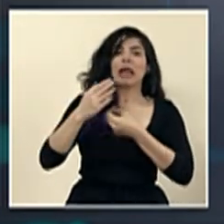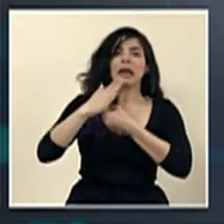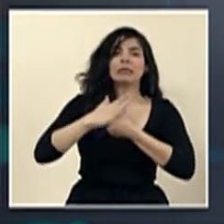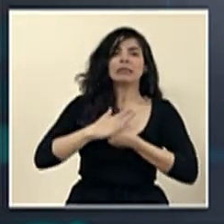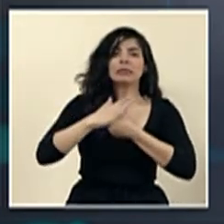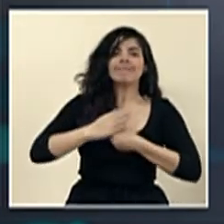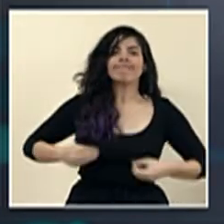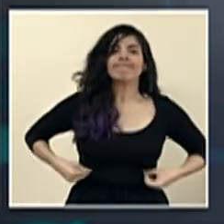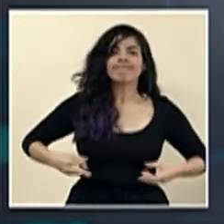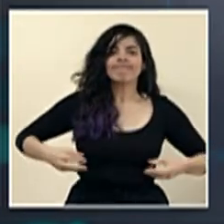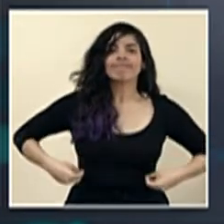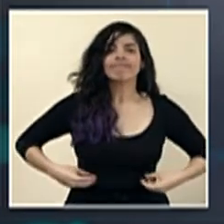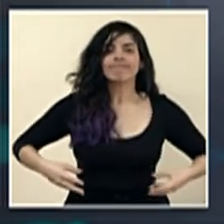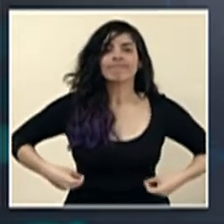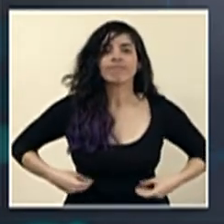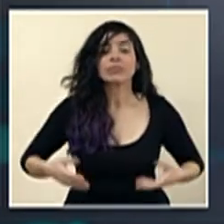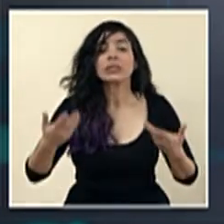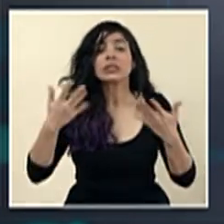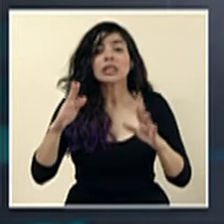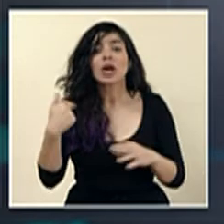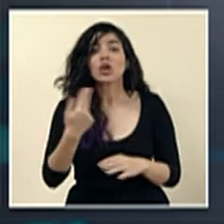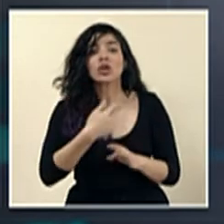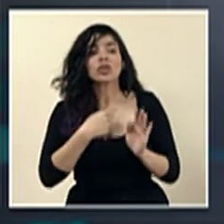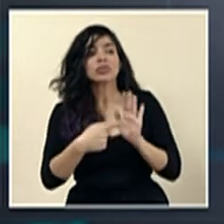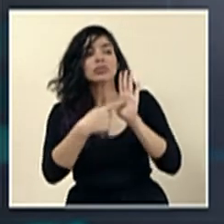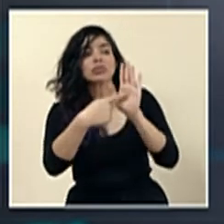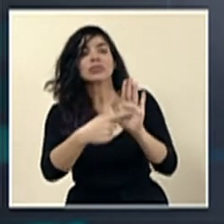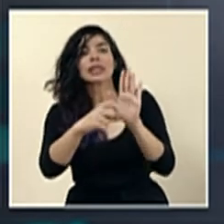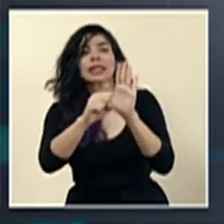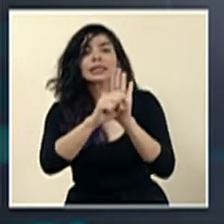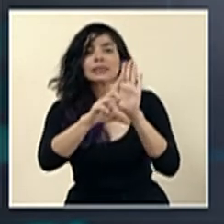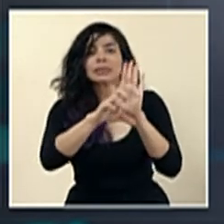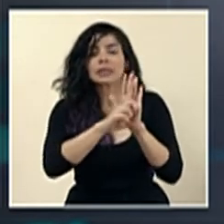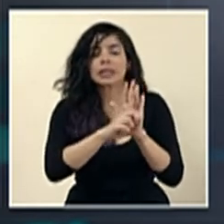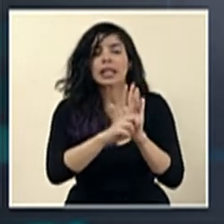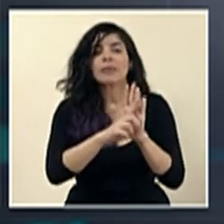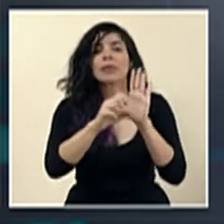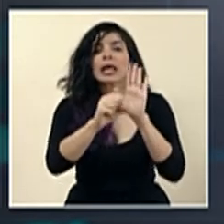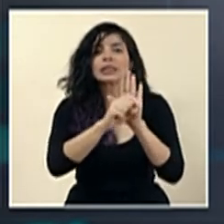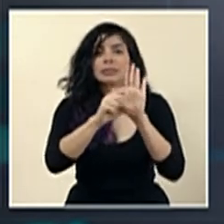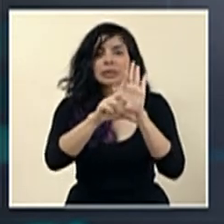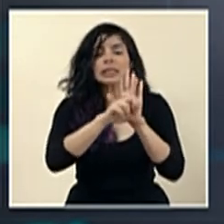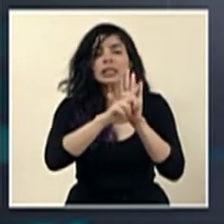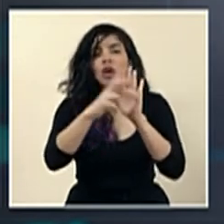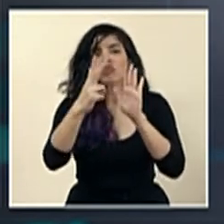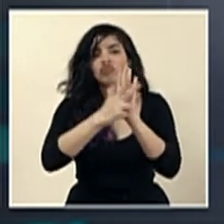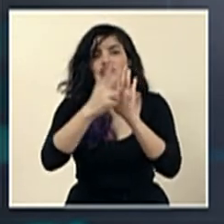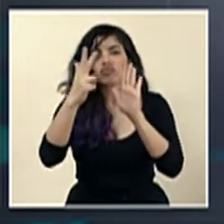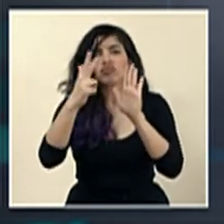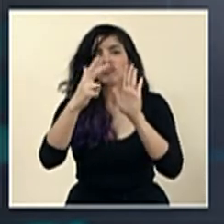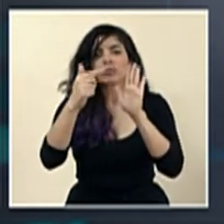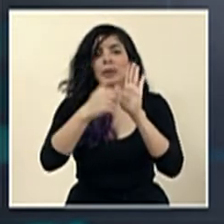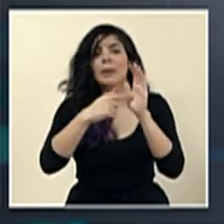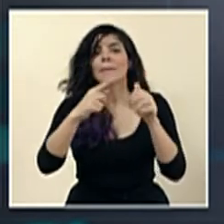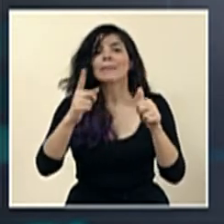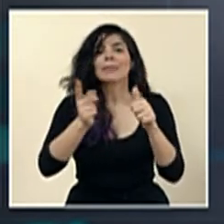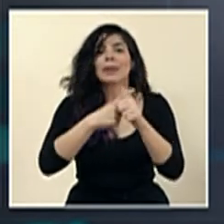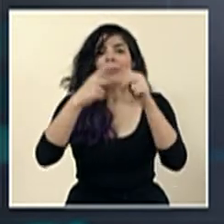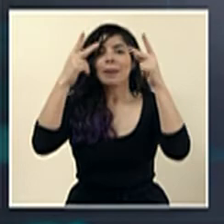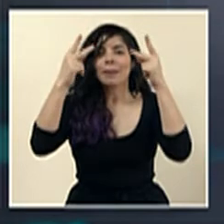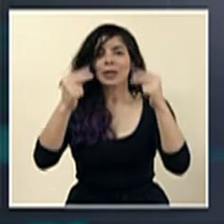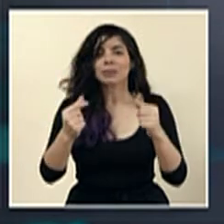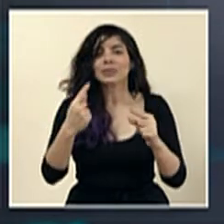hecho, le presentamos a la Asamblea Legislativa y la Asamblea Legislativa aprobó un primer